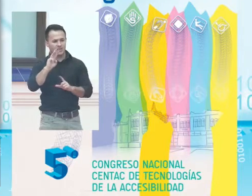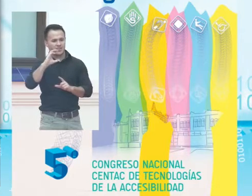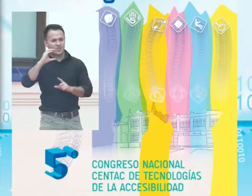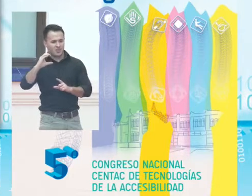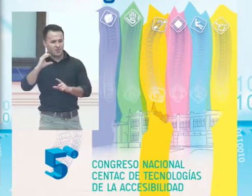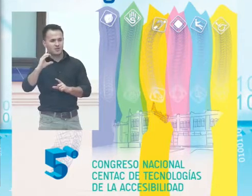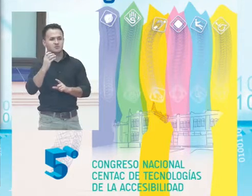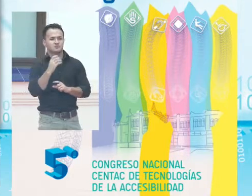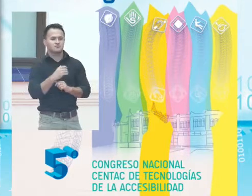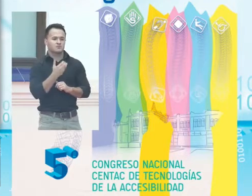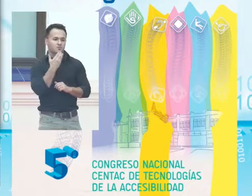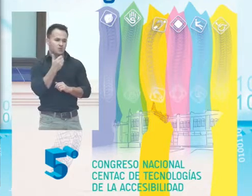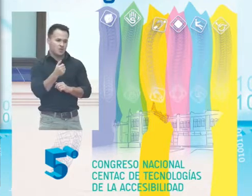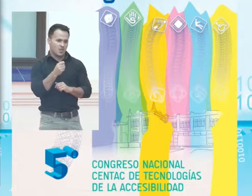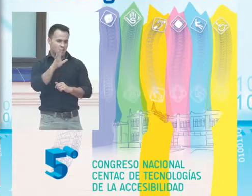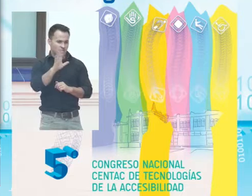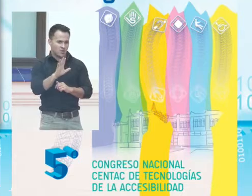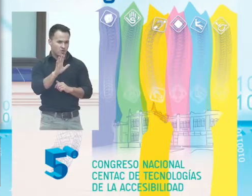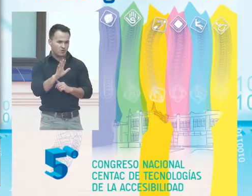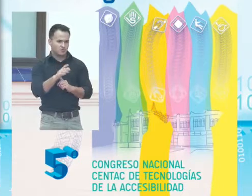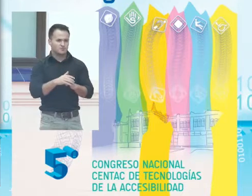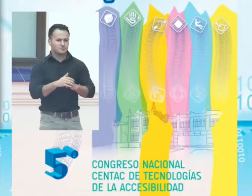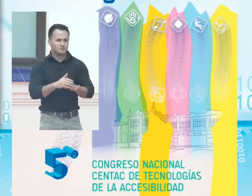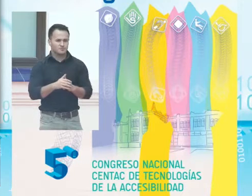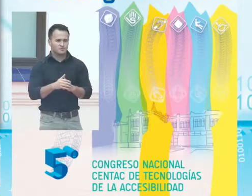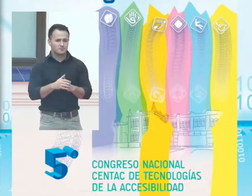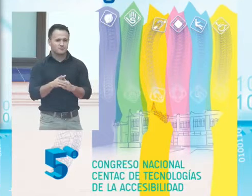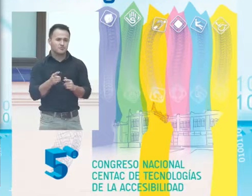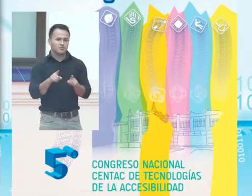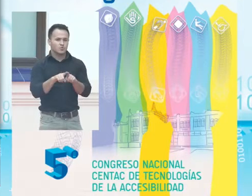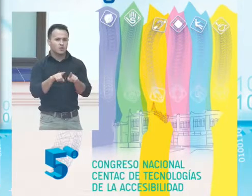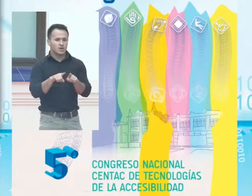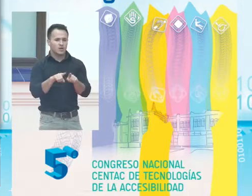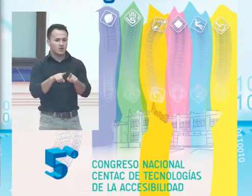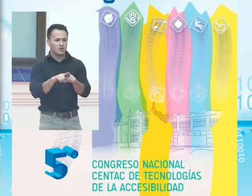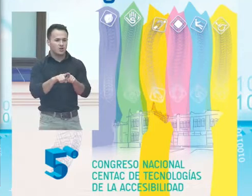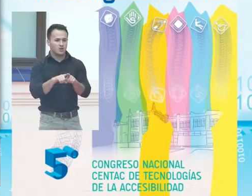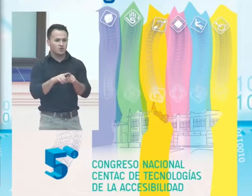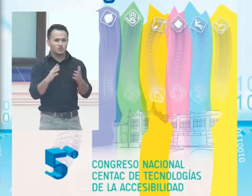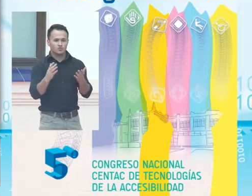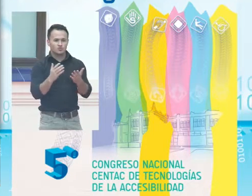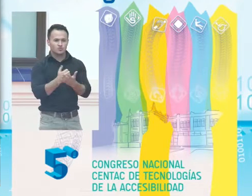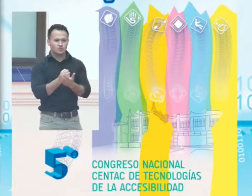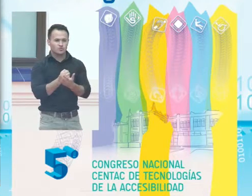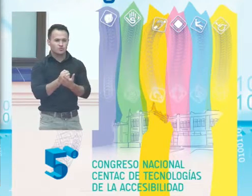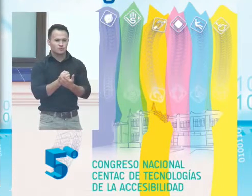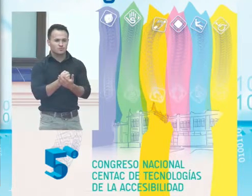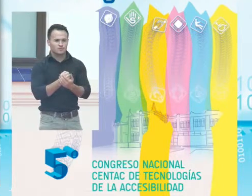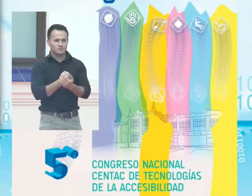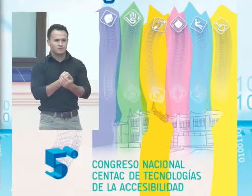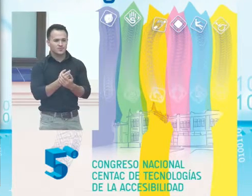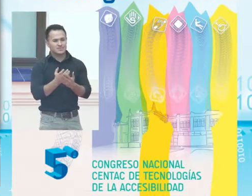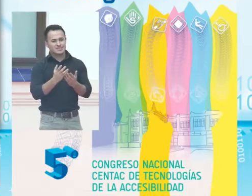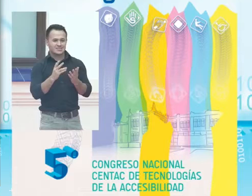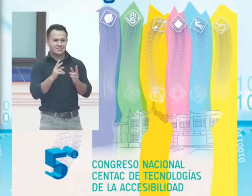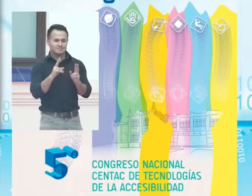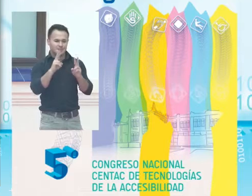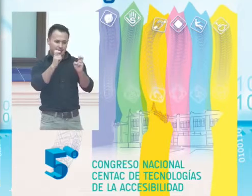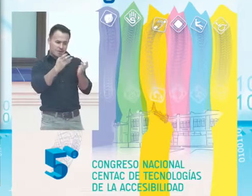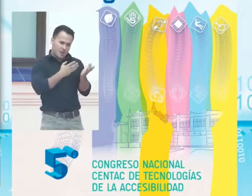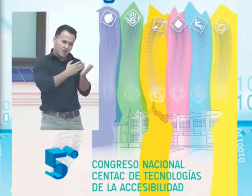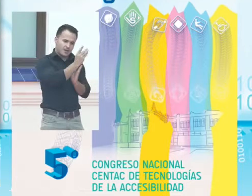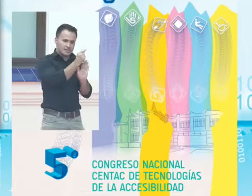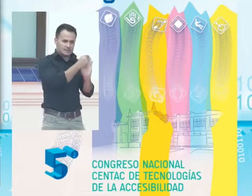HTML5, y de Schema.org. Y es como todo el otro lado de estandarización,